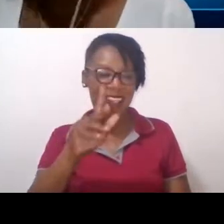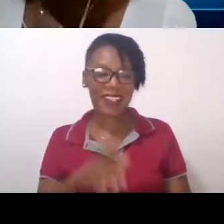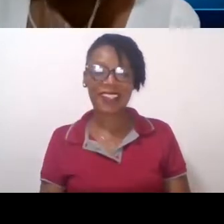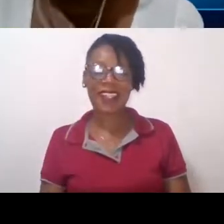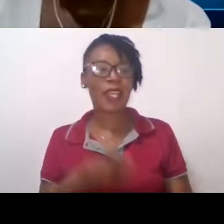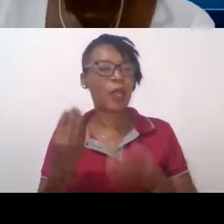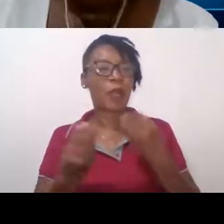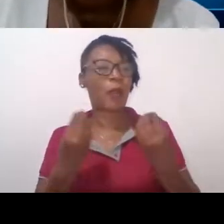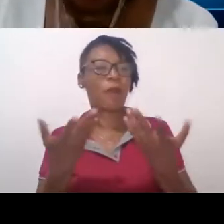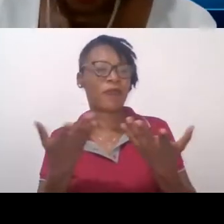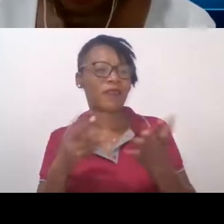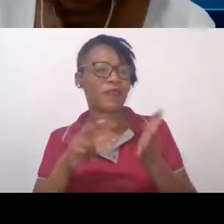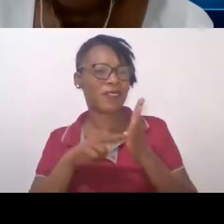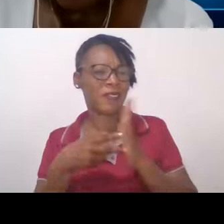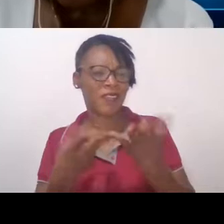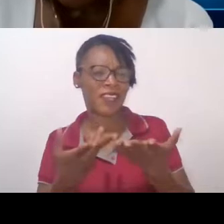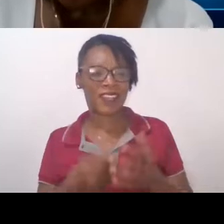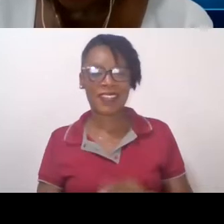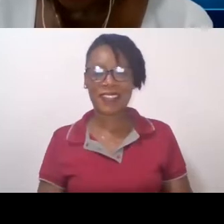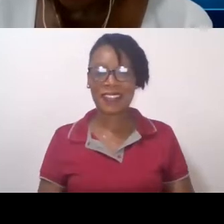Bueno, les pongo un ejemplo rápidamente.